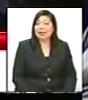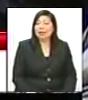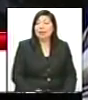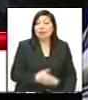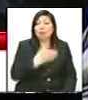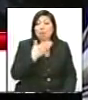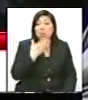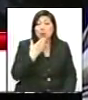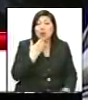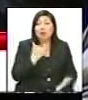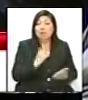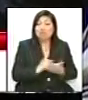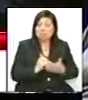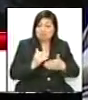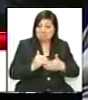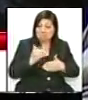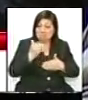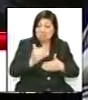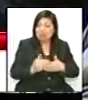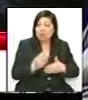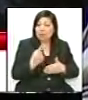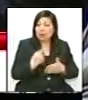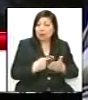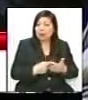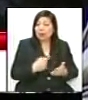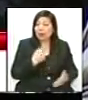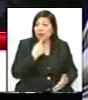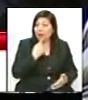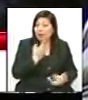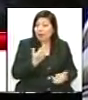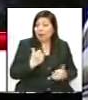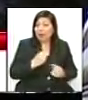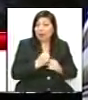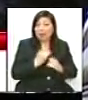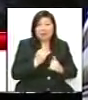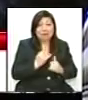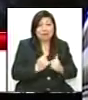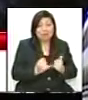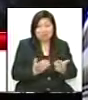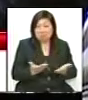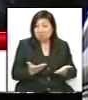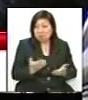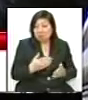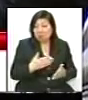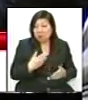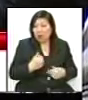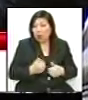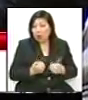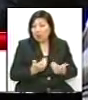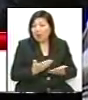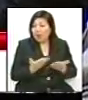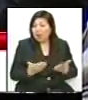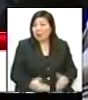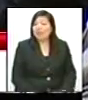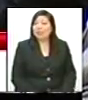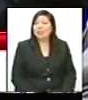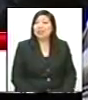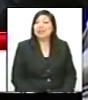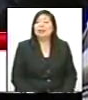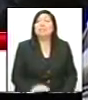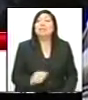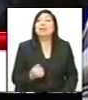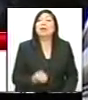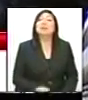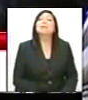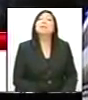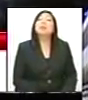bueno considerar para adelante, no solo porque los días o se acaba un día del año, ¿no?, y se nos va el tiempo, no, yo creo que las cosas se pueden tomar con tranquilidad.